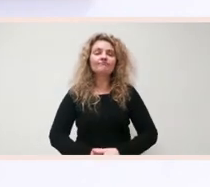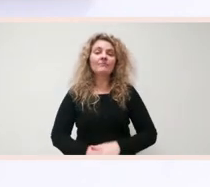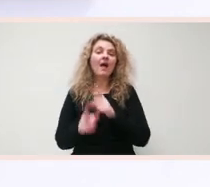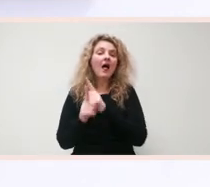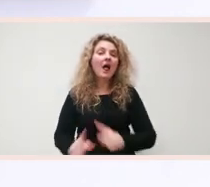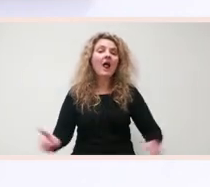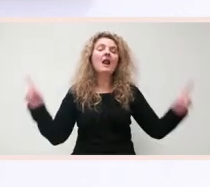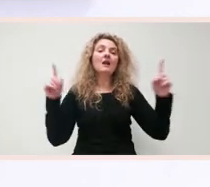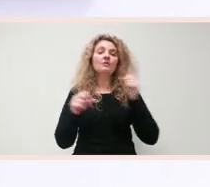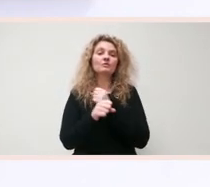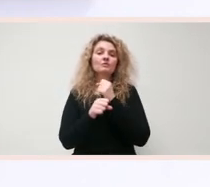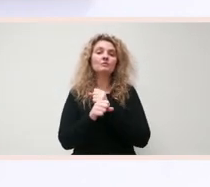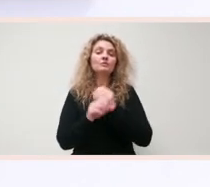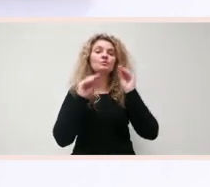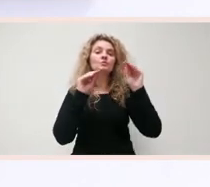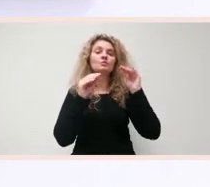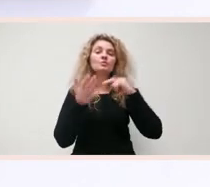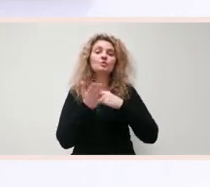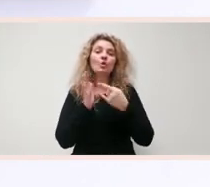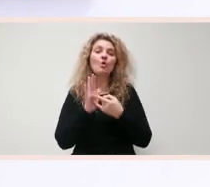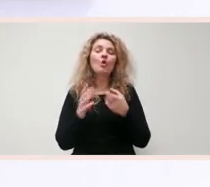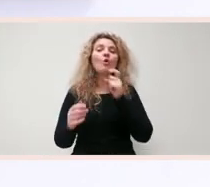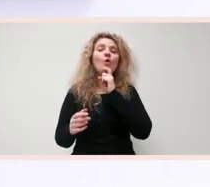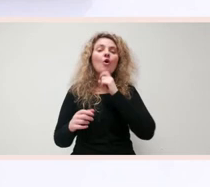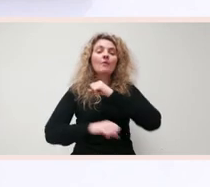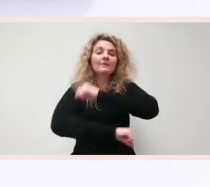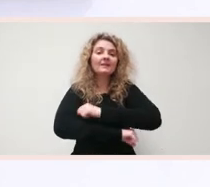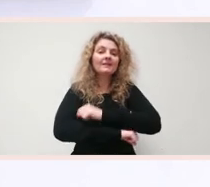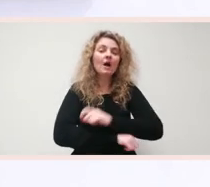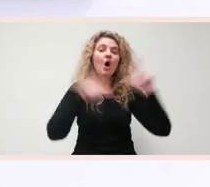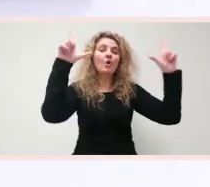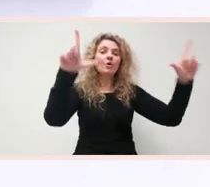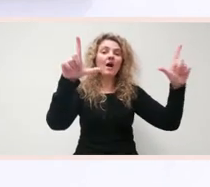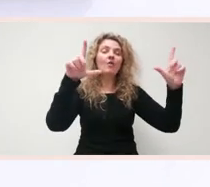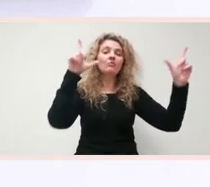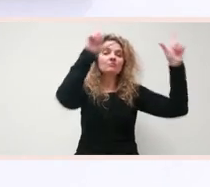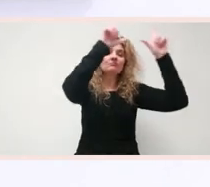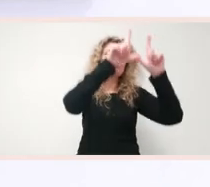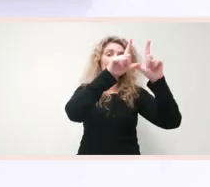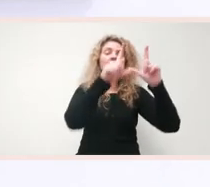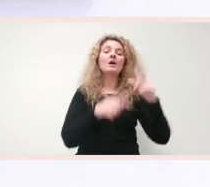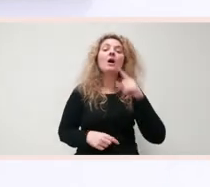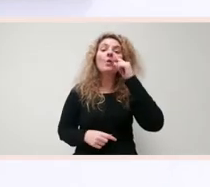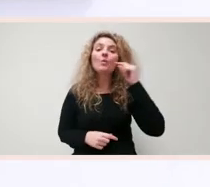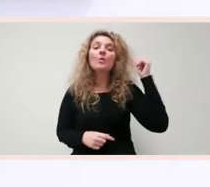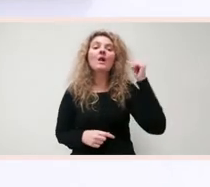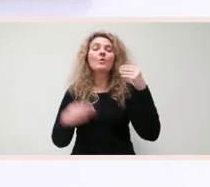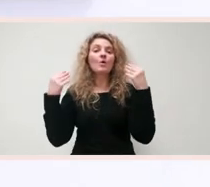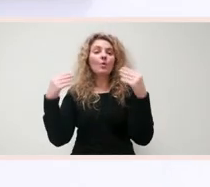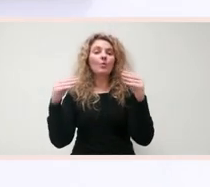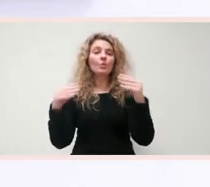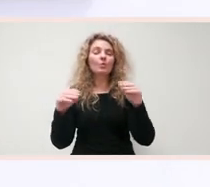da ventá ou do cadro dentro do cadro, dando gusto, por exemplo, do Velázquez de Xuventude e nos seus bodegóns